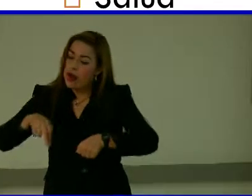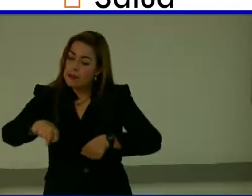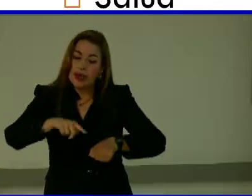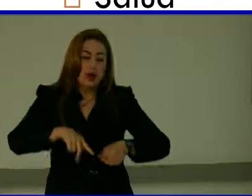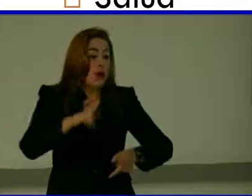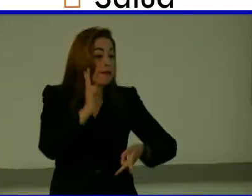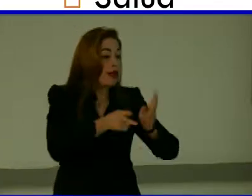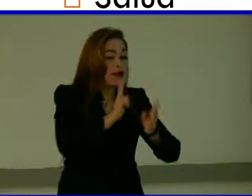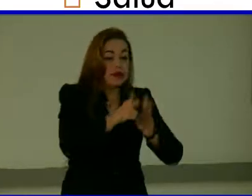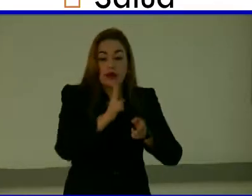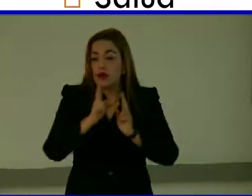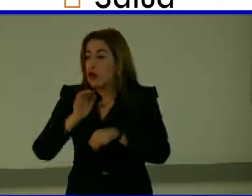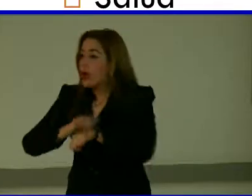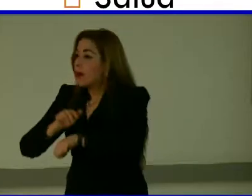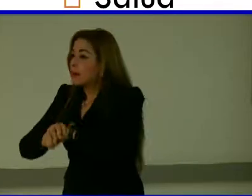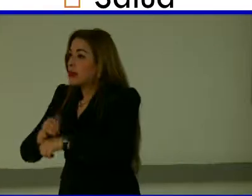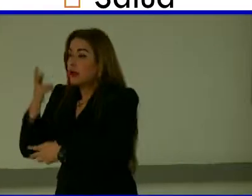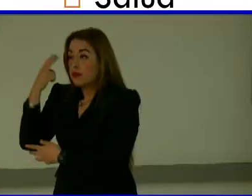la ventana,